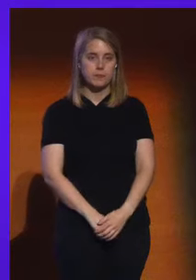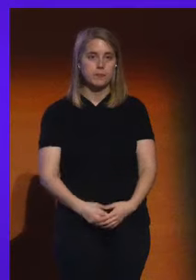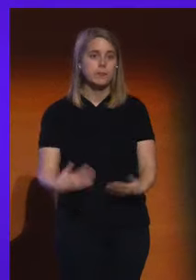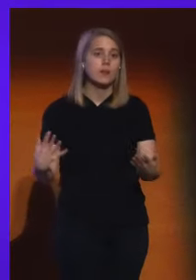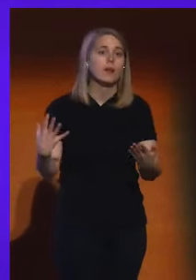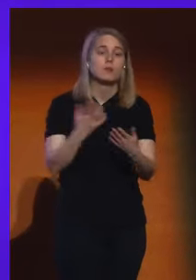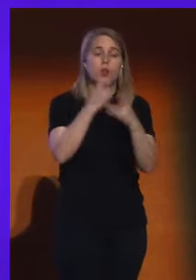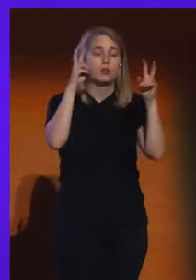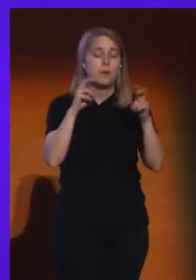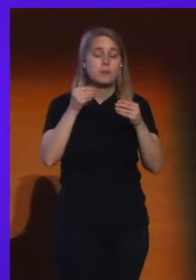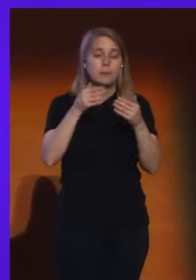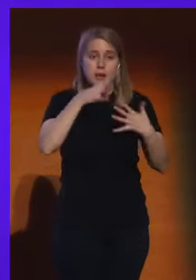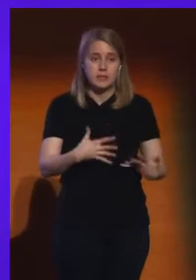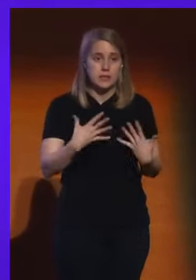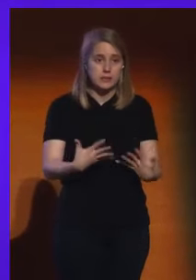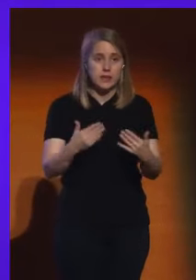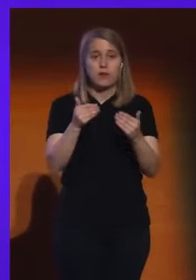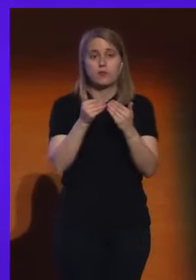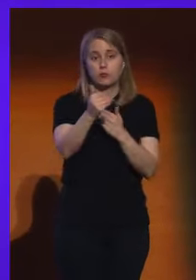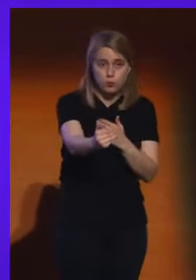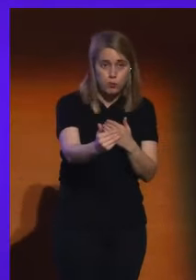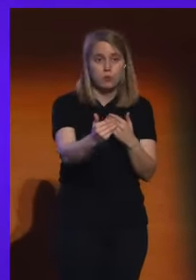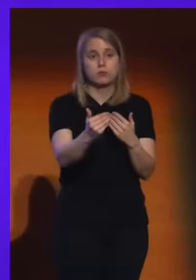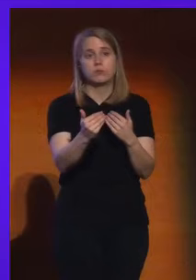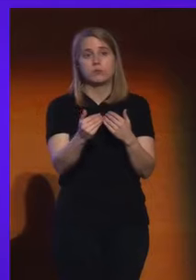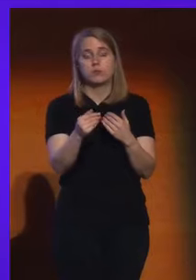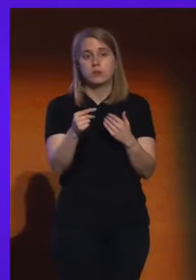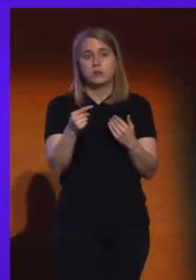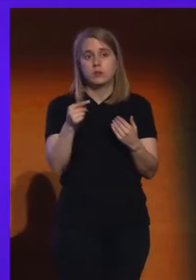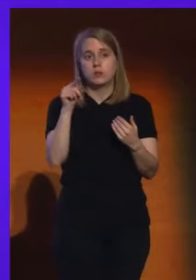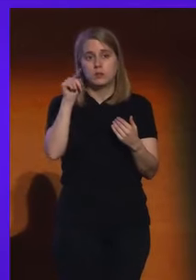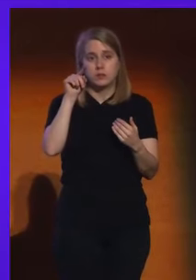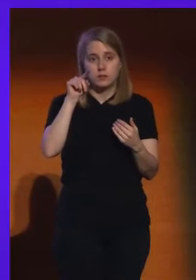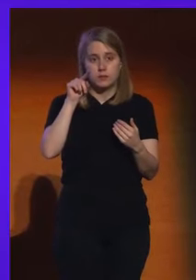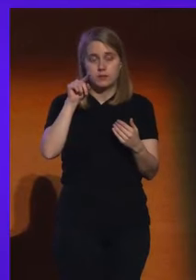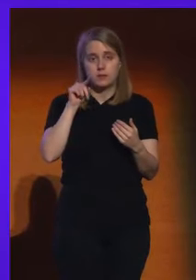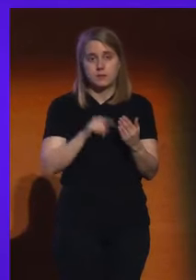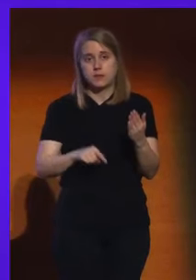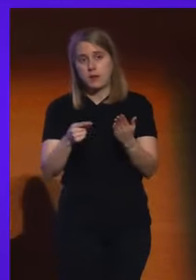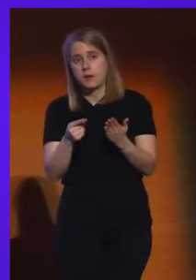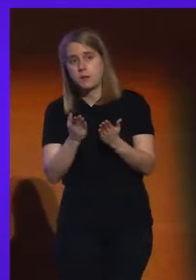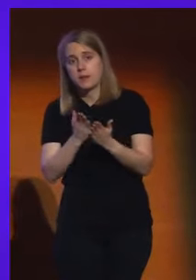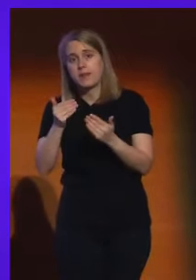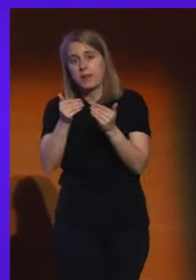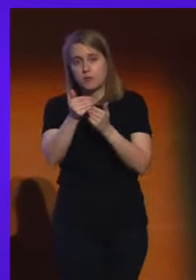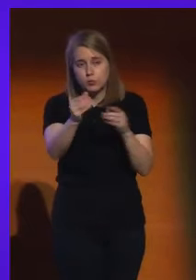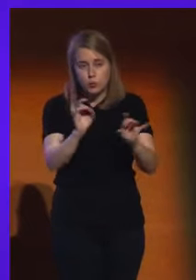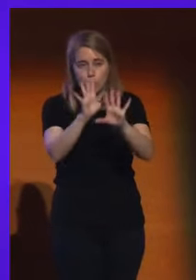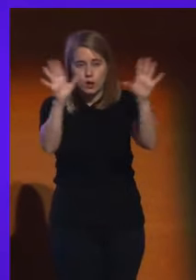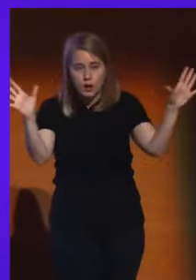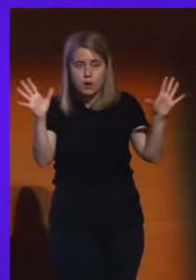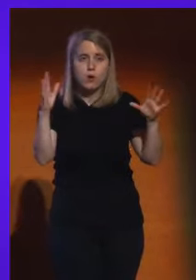Todo va de presente, de futuro, y por tanto va de anticipar el futuro y